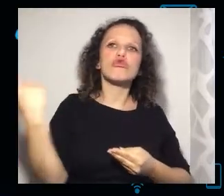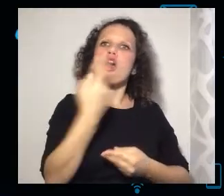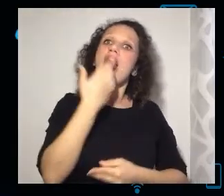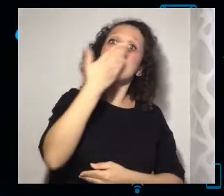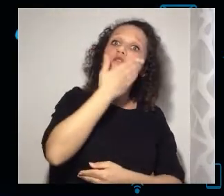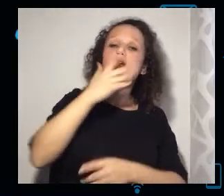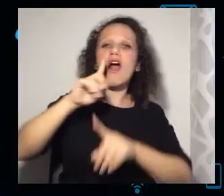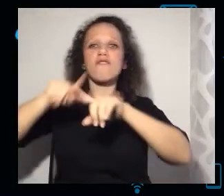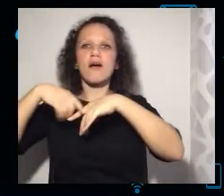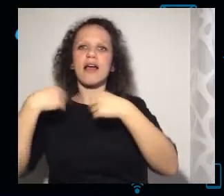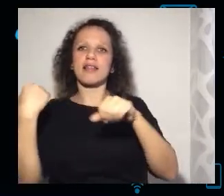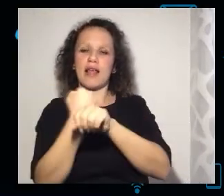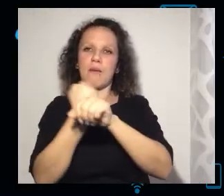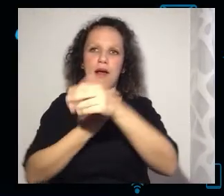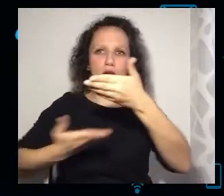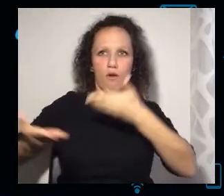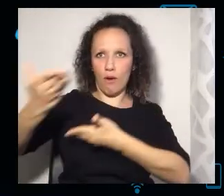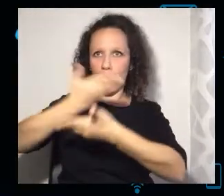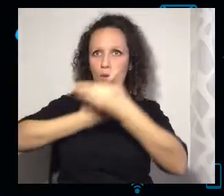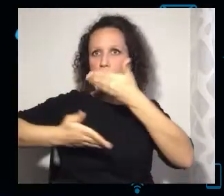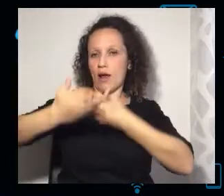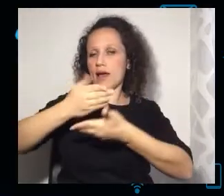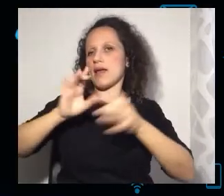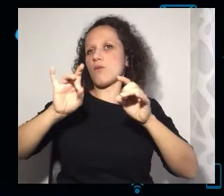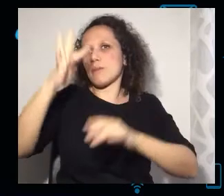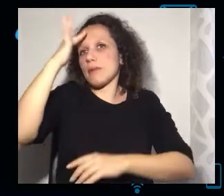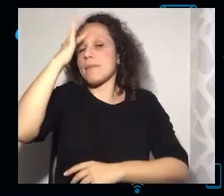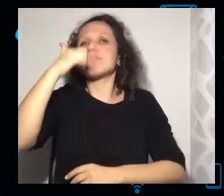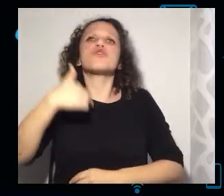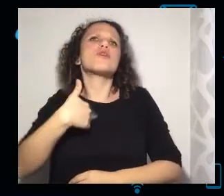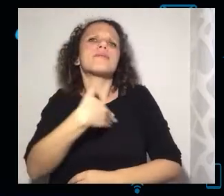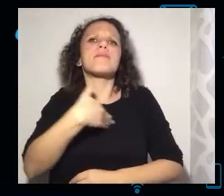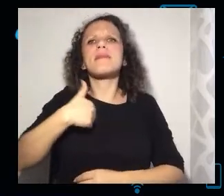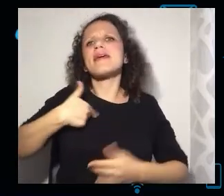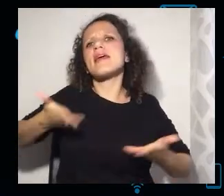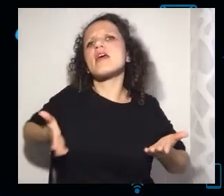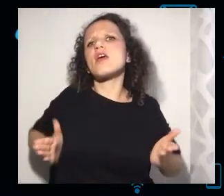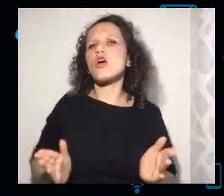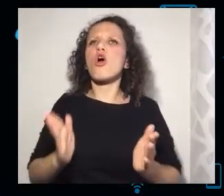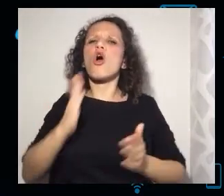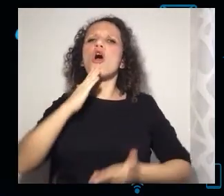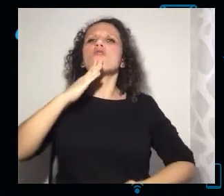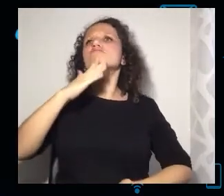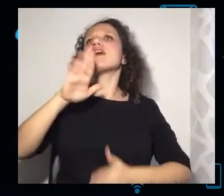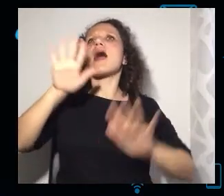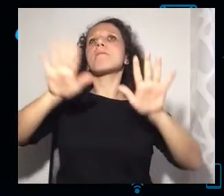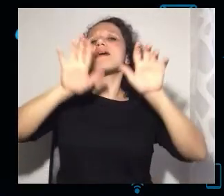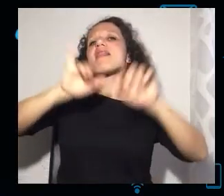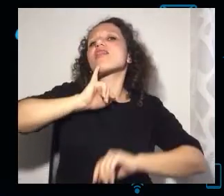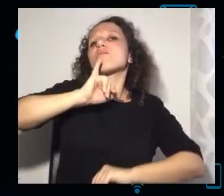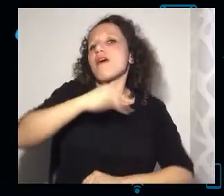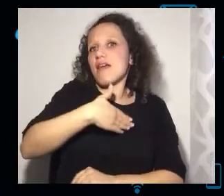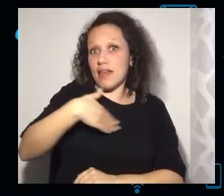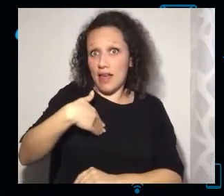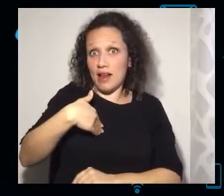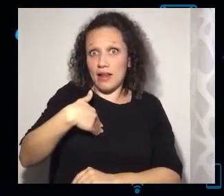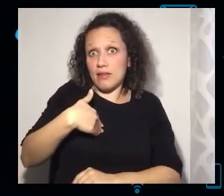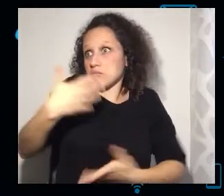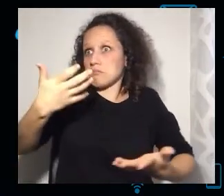y familia de la misma manera que uno dice yo quiero que mi hijo adquiera una competencia idiomática y que aprenda